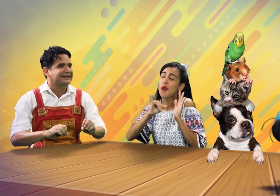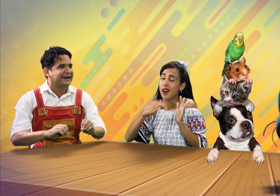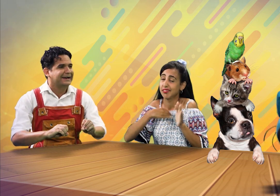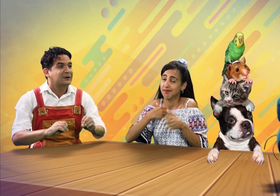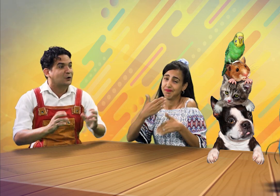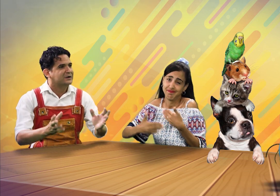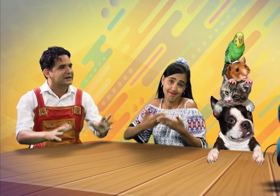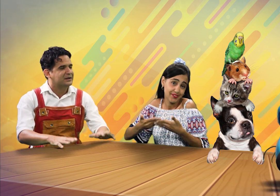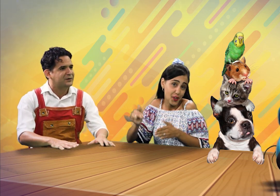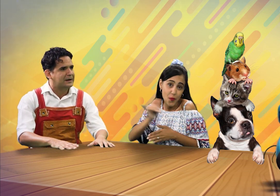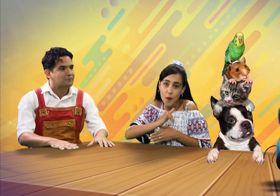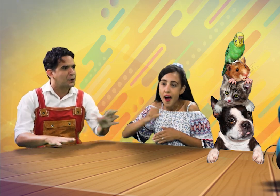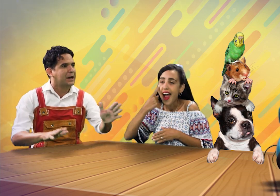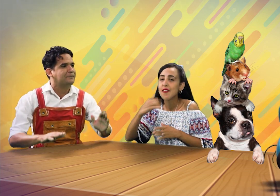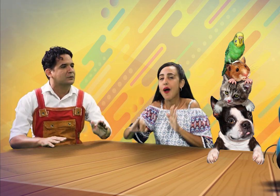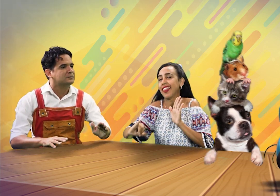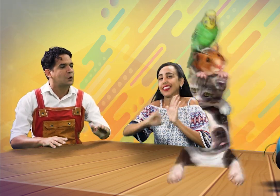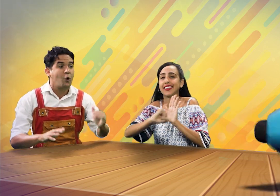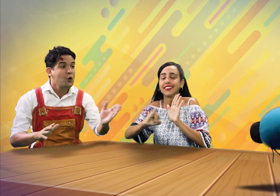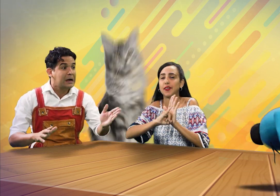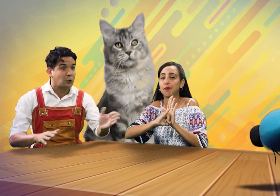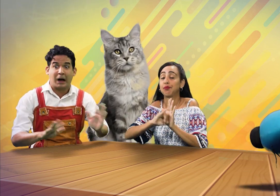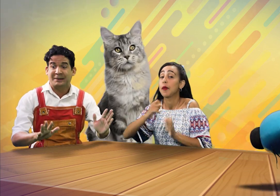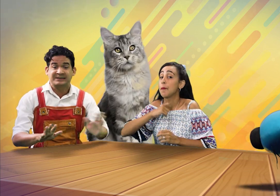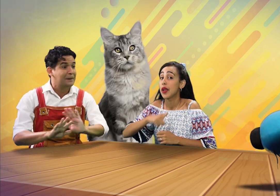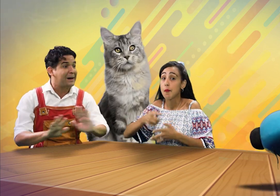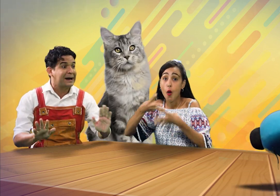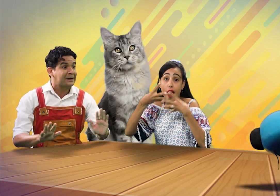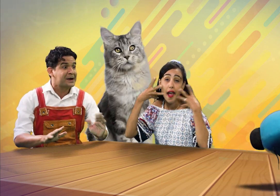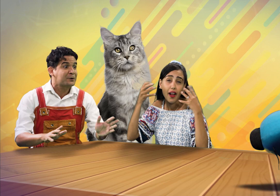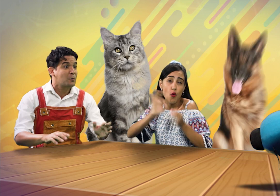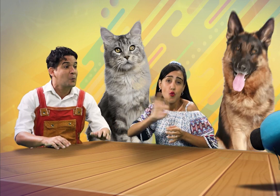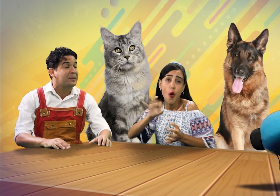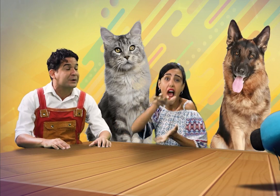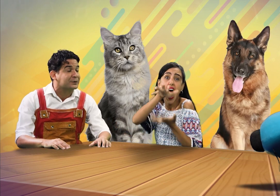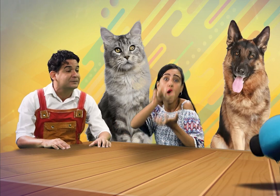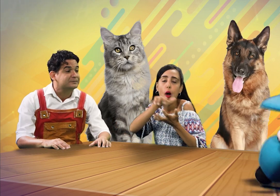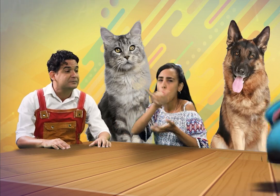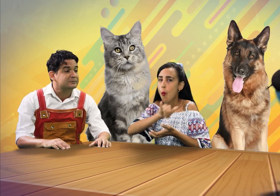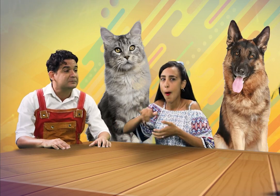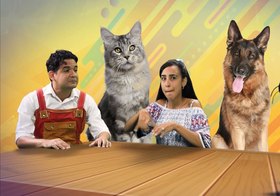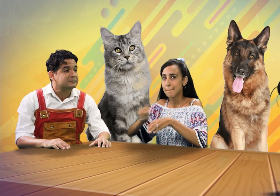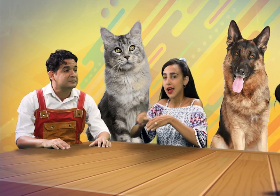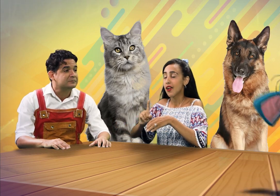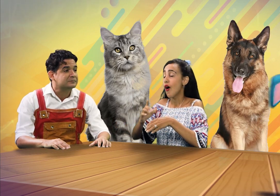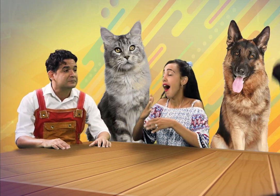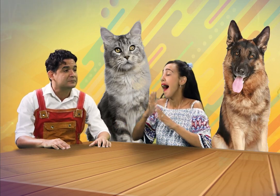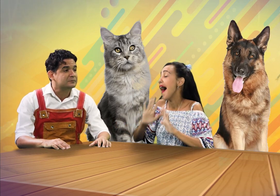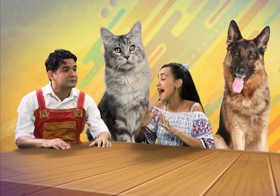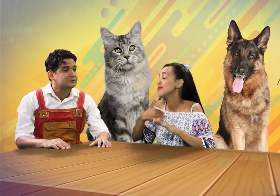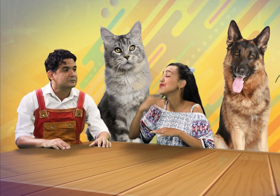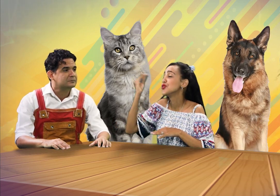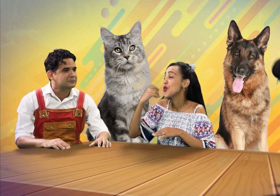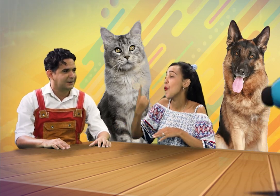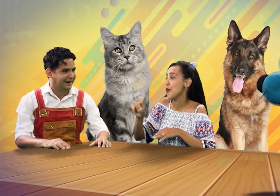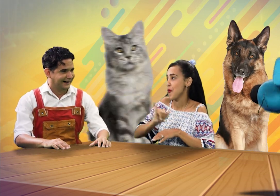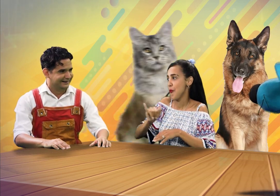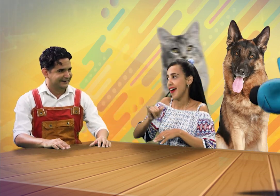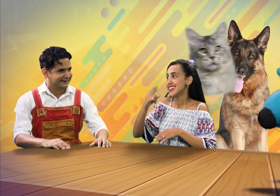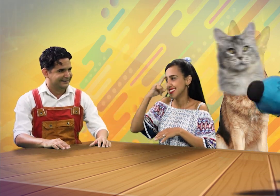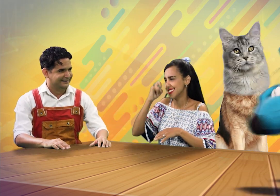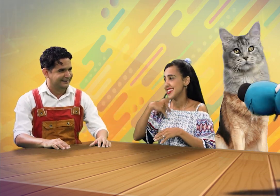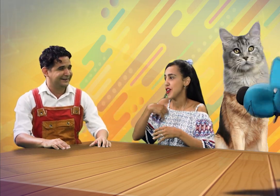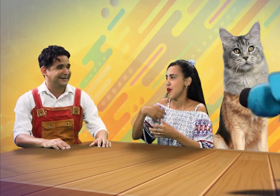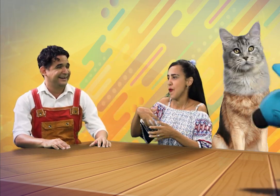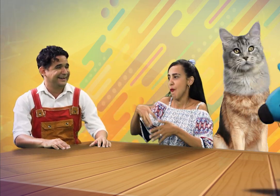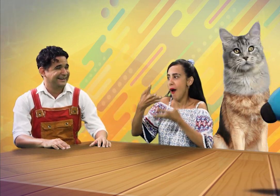debilidades que los identifican. Por ejemplo, un gato jamás va a ladrar como un perro. ¡Ah! Yo conozco uno que sí. Es el